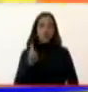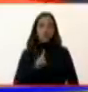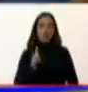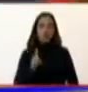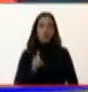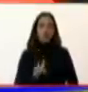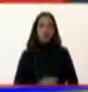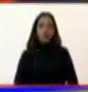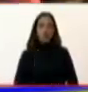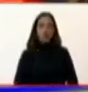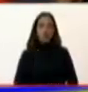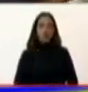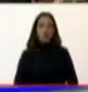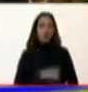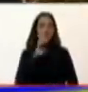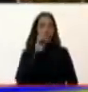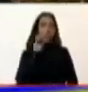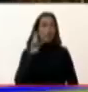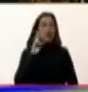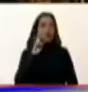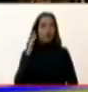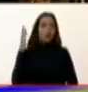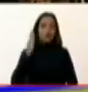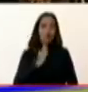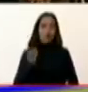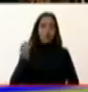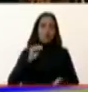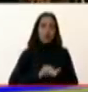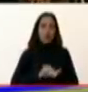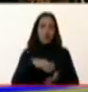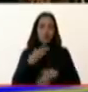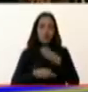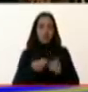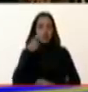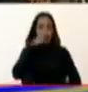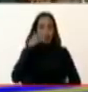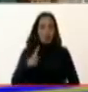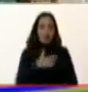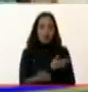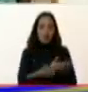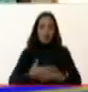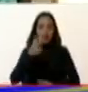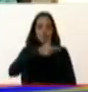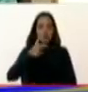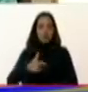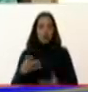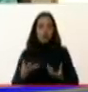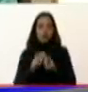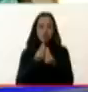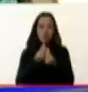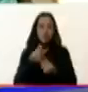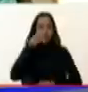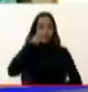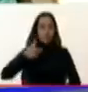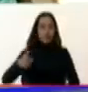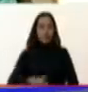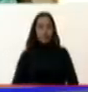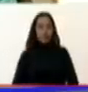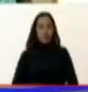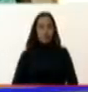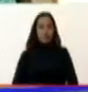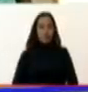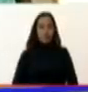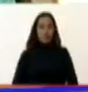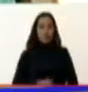Evo volverá. Evo volverá hecho pueblo, hecho millones, con su pueblo, con los cocaleros, con